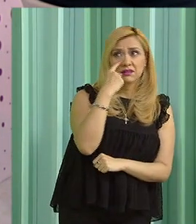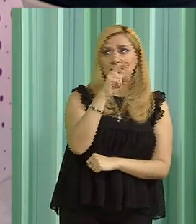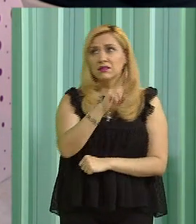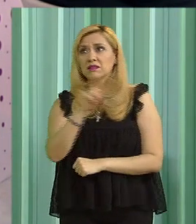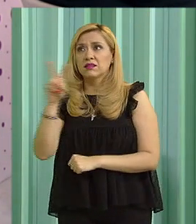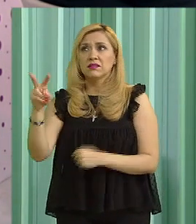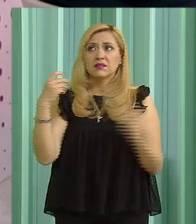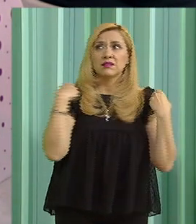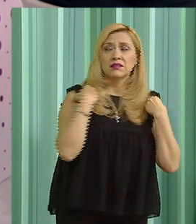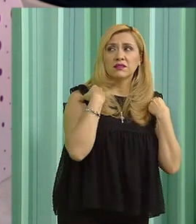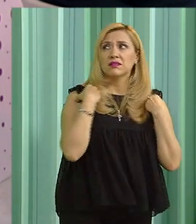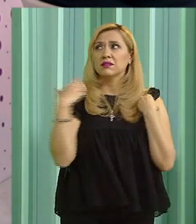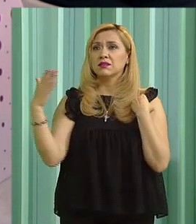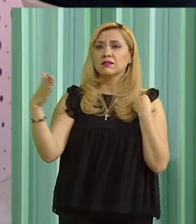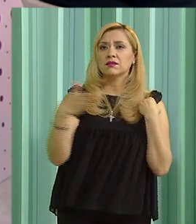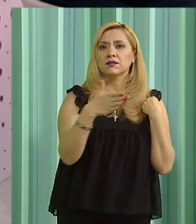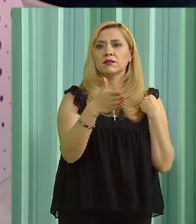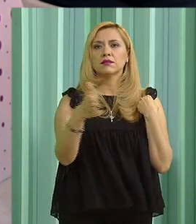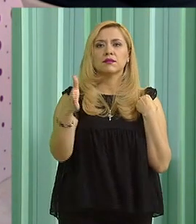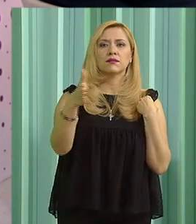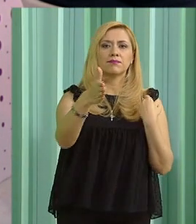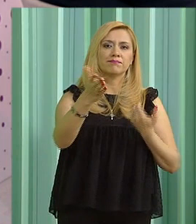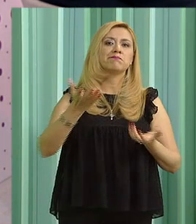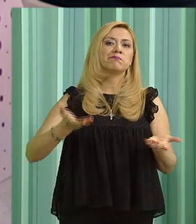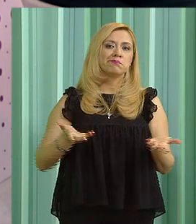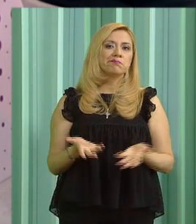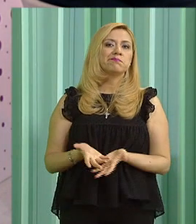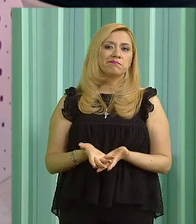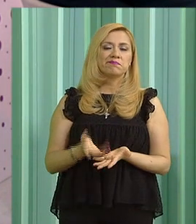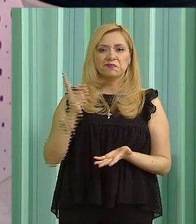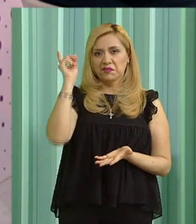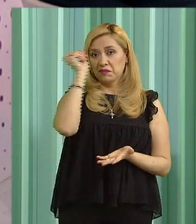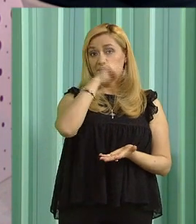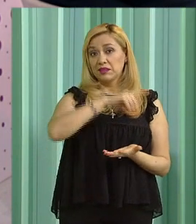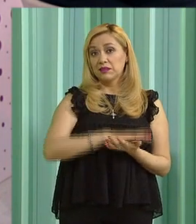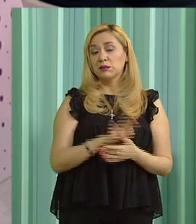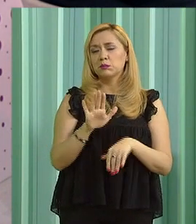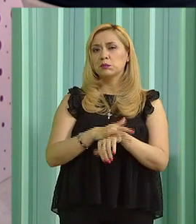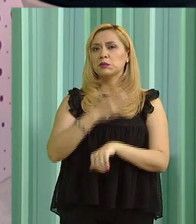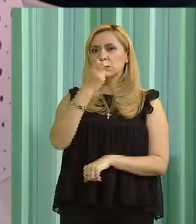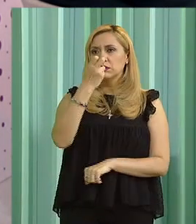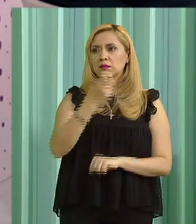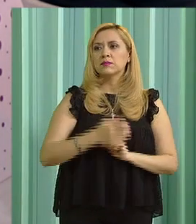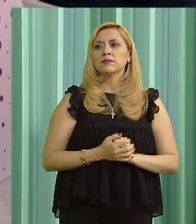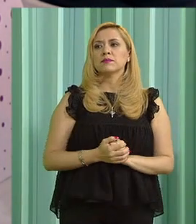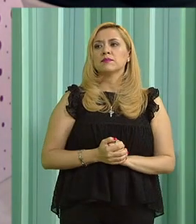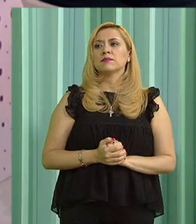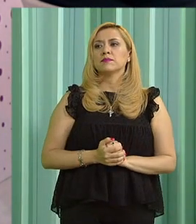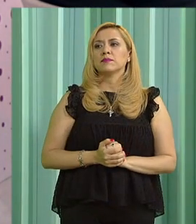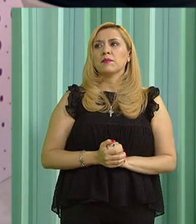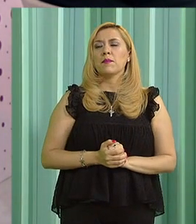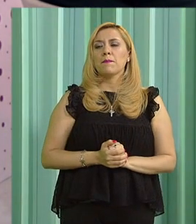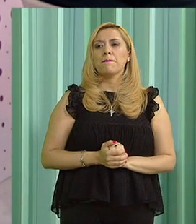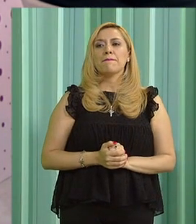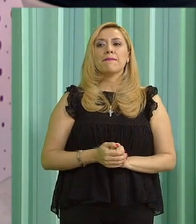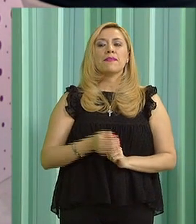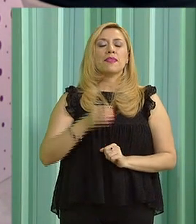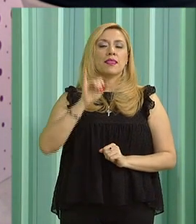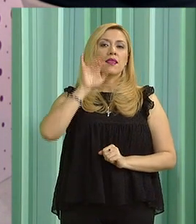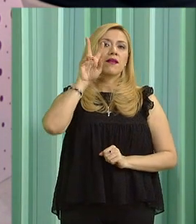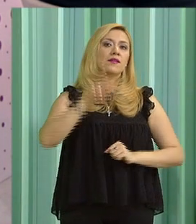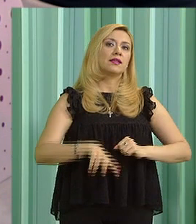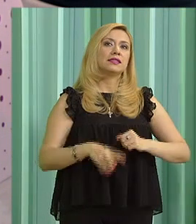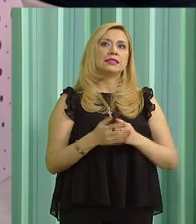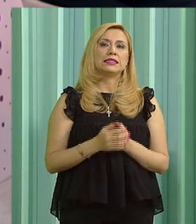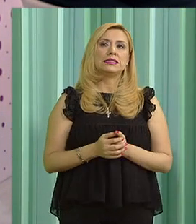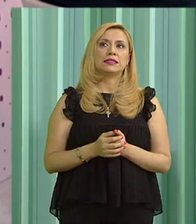vaya presentando el proceso, ¿no?, de migración. Entonces, pues esto es algo